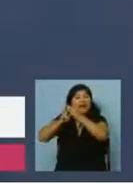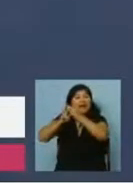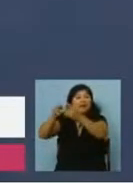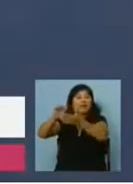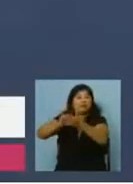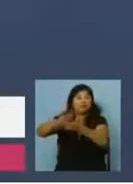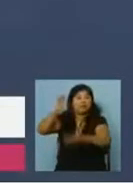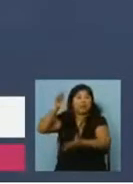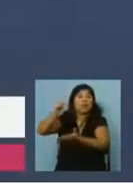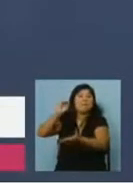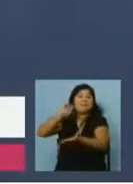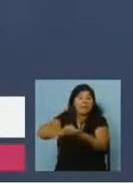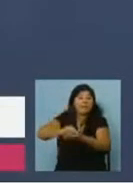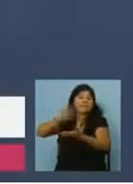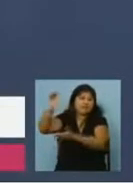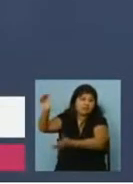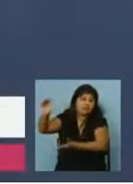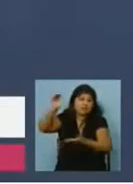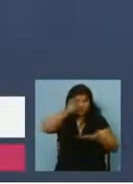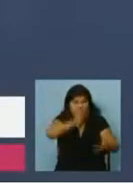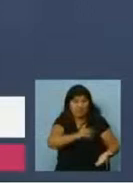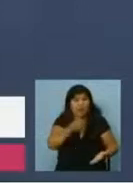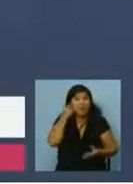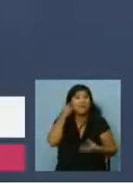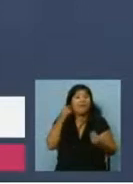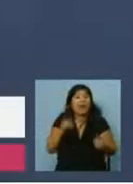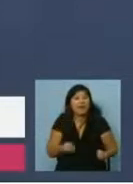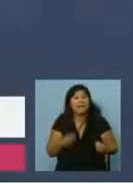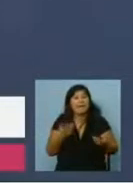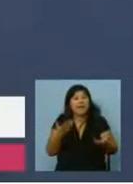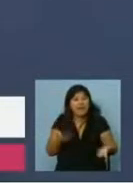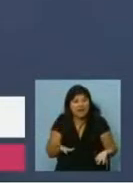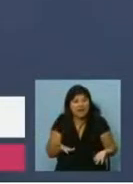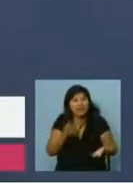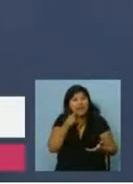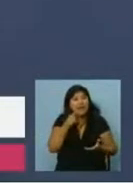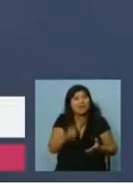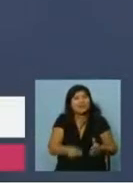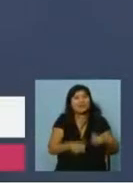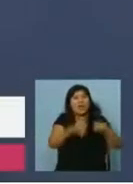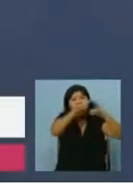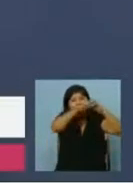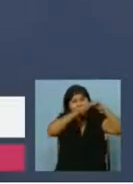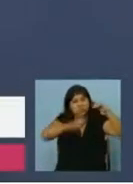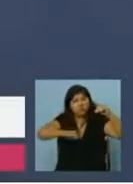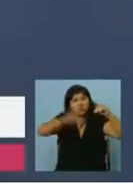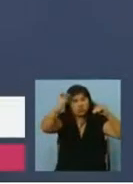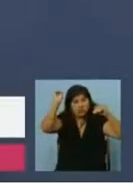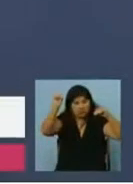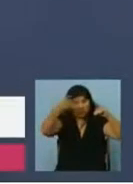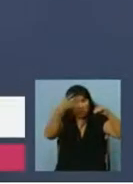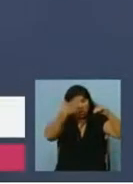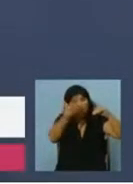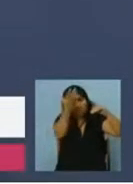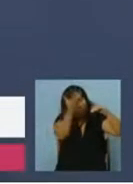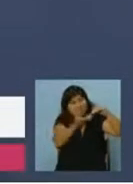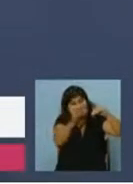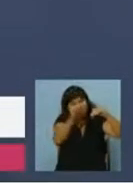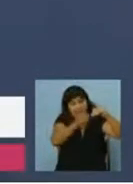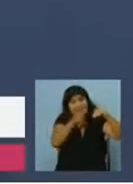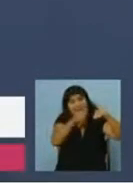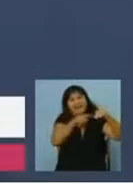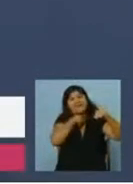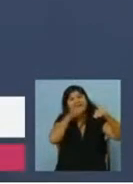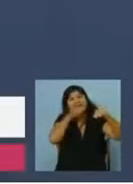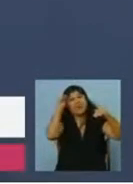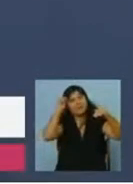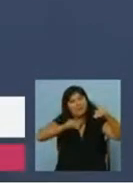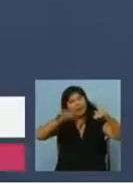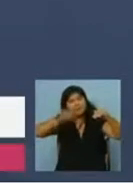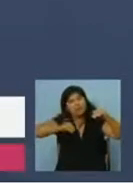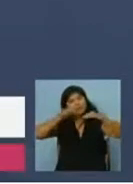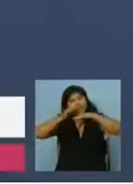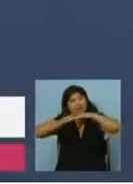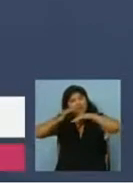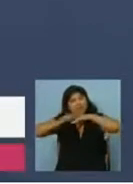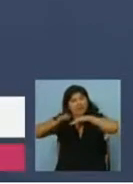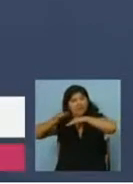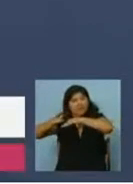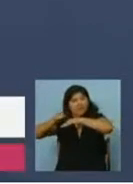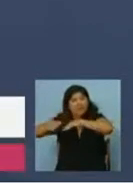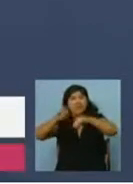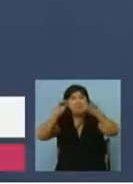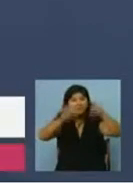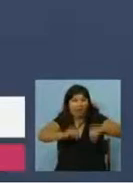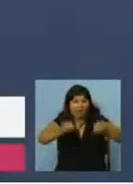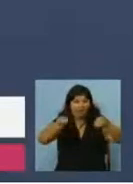aumentar la cantidad de paneles solares de la zona de Cauchari, y que se produzca más energía